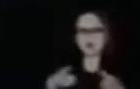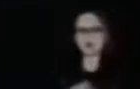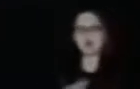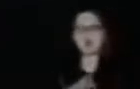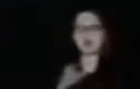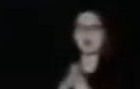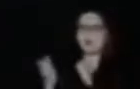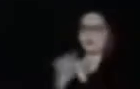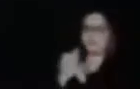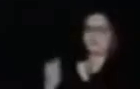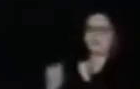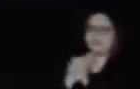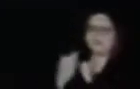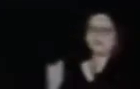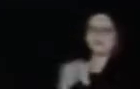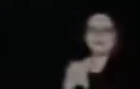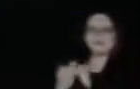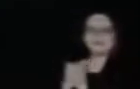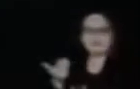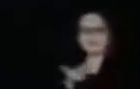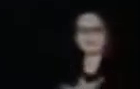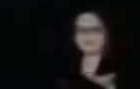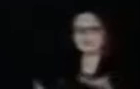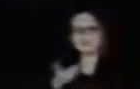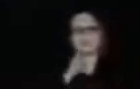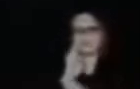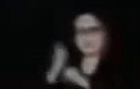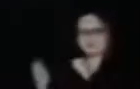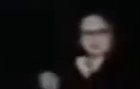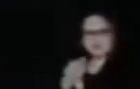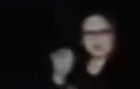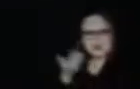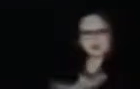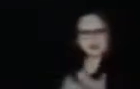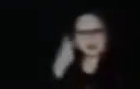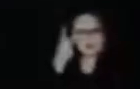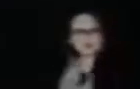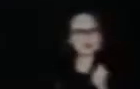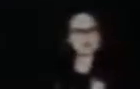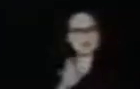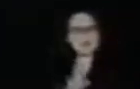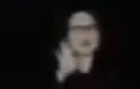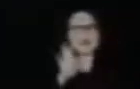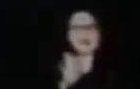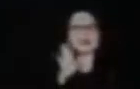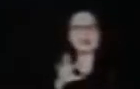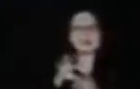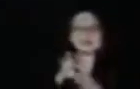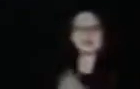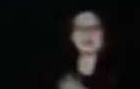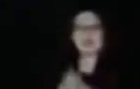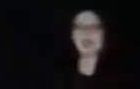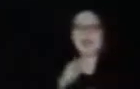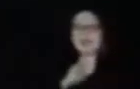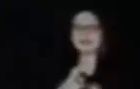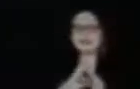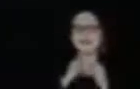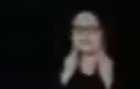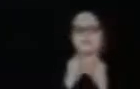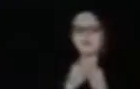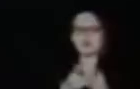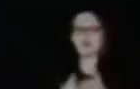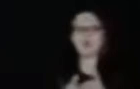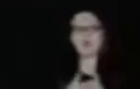alimentado y nutrido mutuamente y se ha implantado como modus operandi